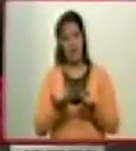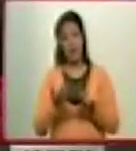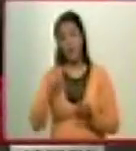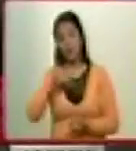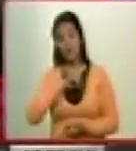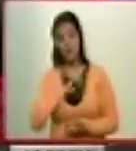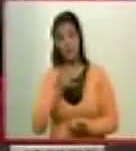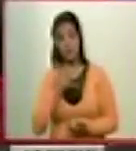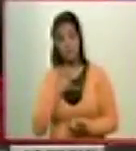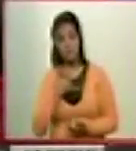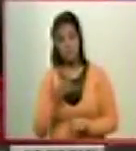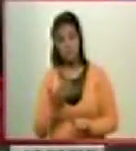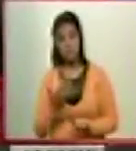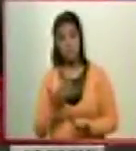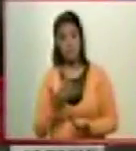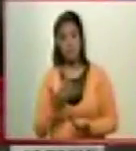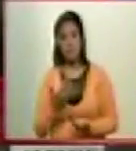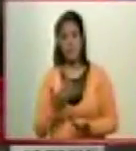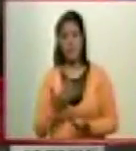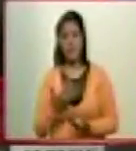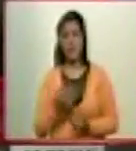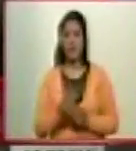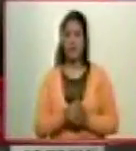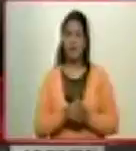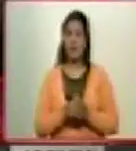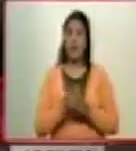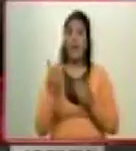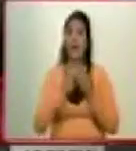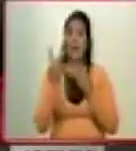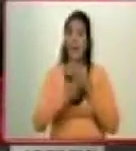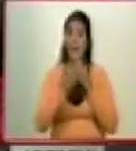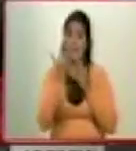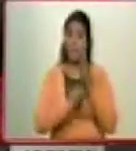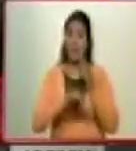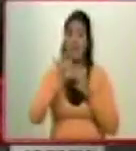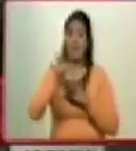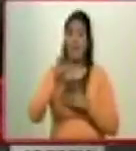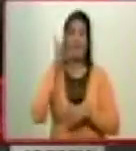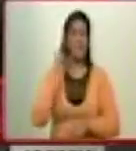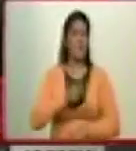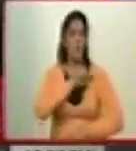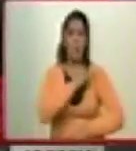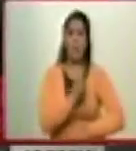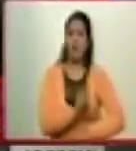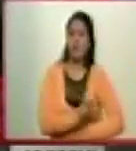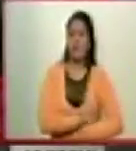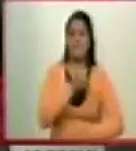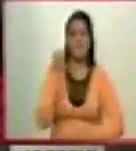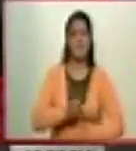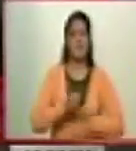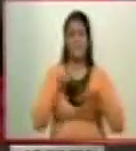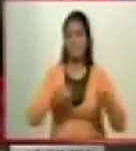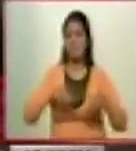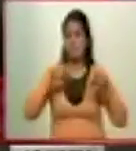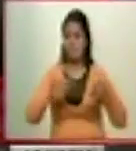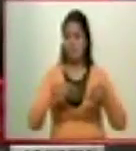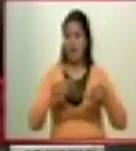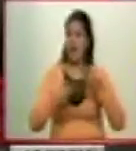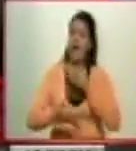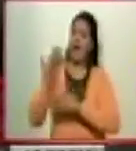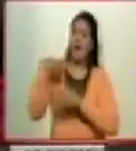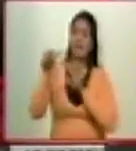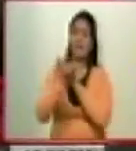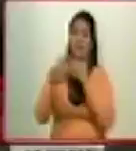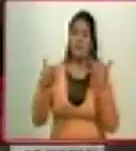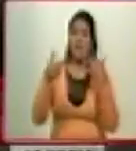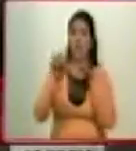nosotros elevemos, como dice el programa de la patria, el máximo potencial que no había hace 16 o